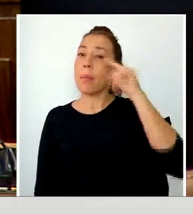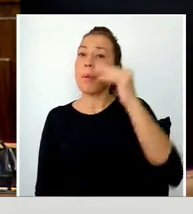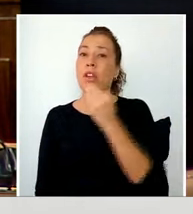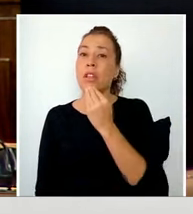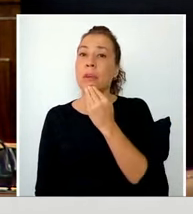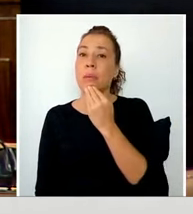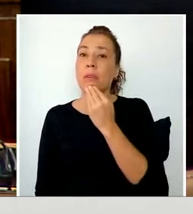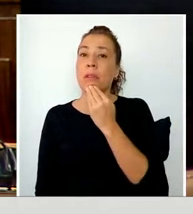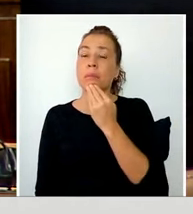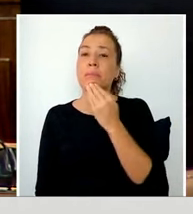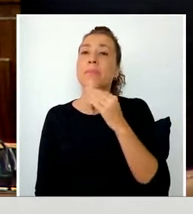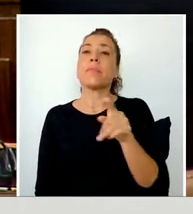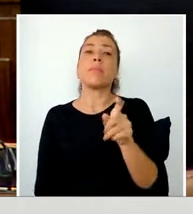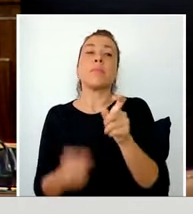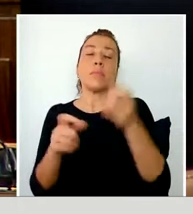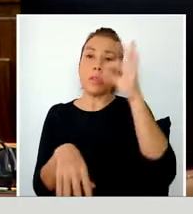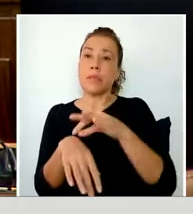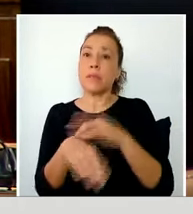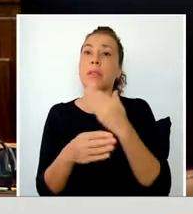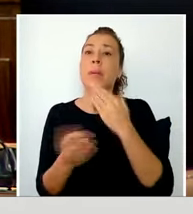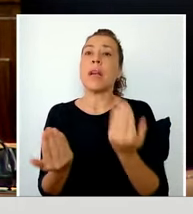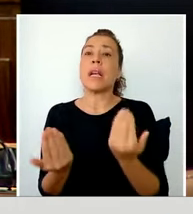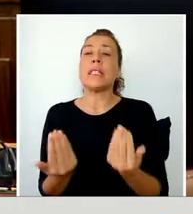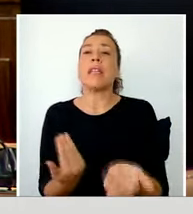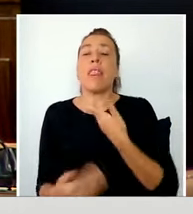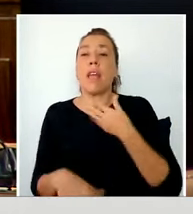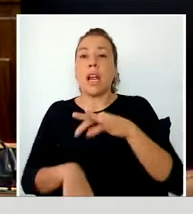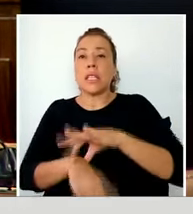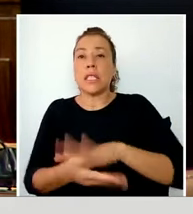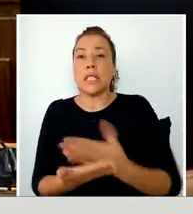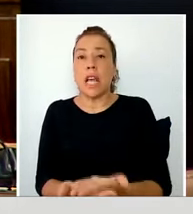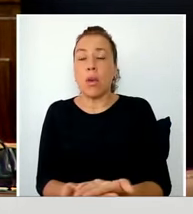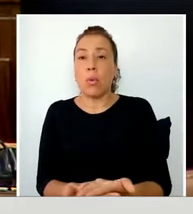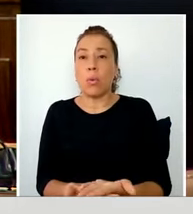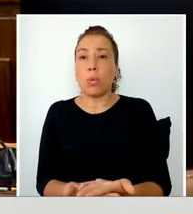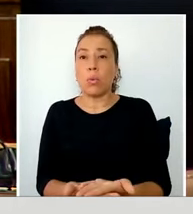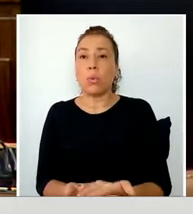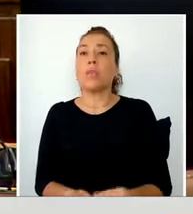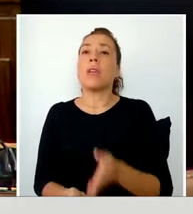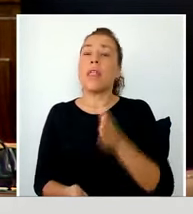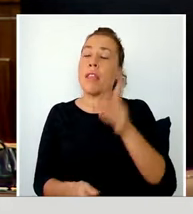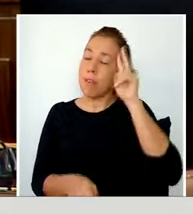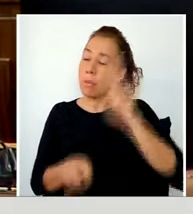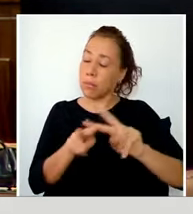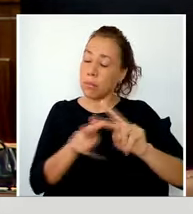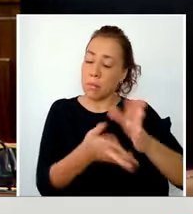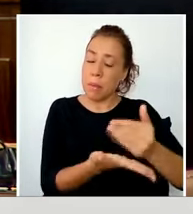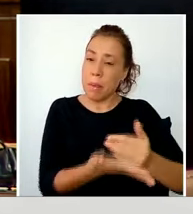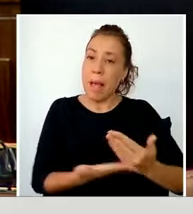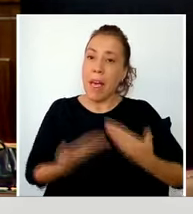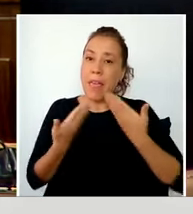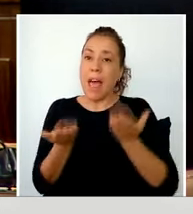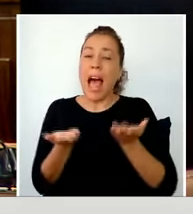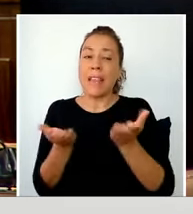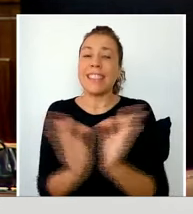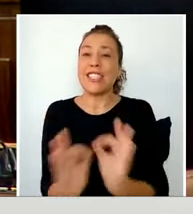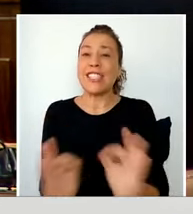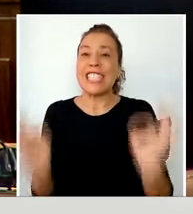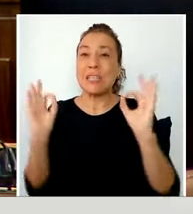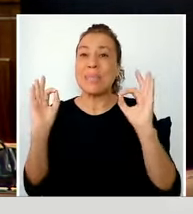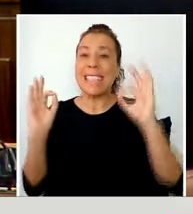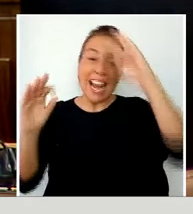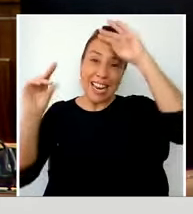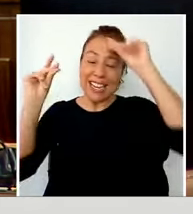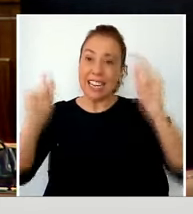y con ello la demanda en salud para la cual debemos estar preparados y darle atención especializada que se requiere por el